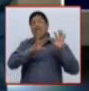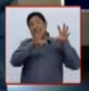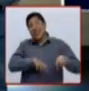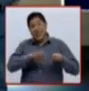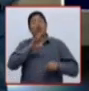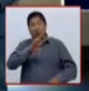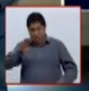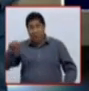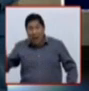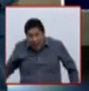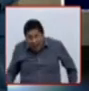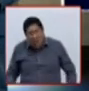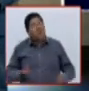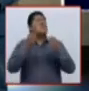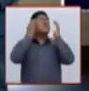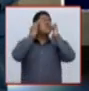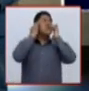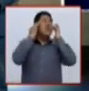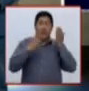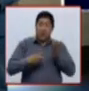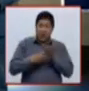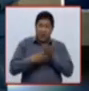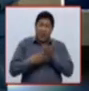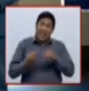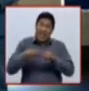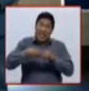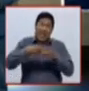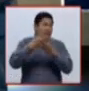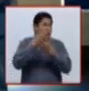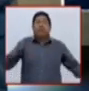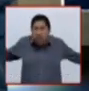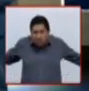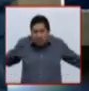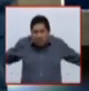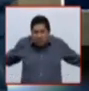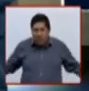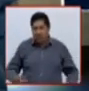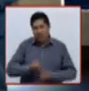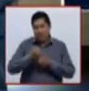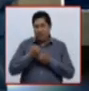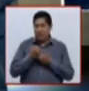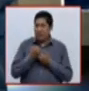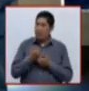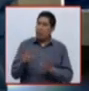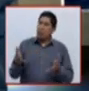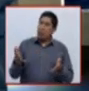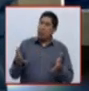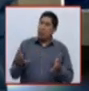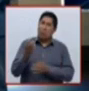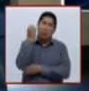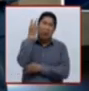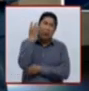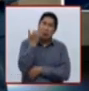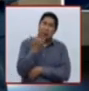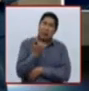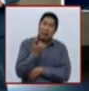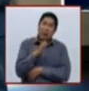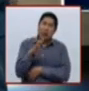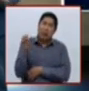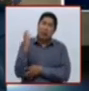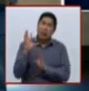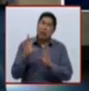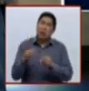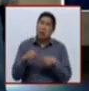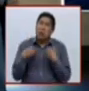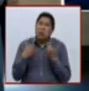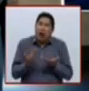Cochabamba? Porque ¿sabe qué? Se agotaron las entradas, más de 15.000 entradas puso a la venta la dirigencia y pasado el mediodía en la ciudad de Cochabamba ya no